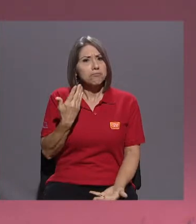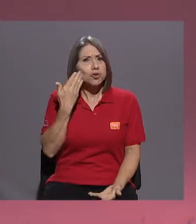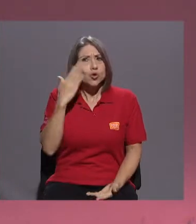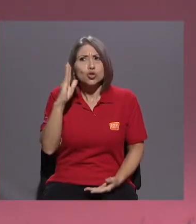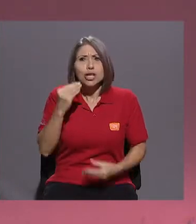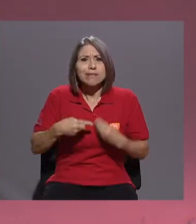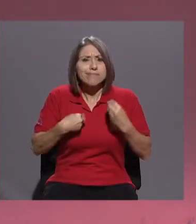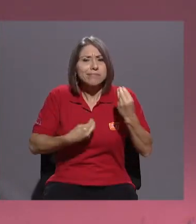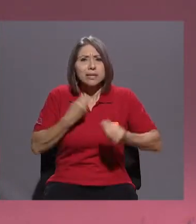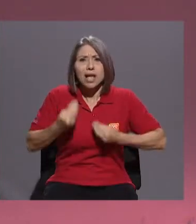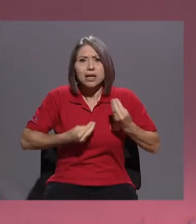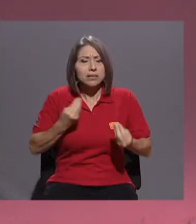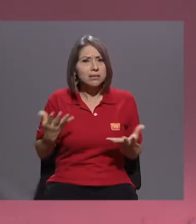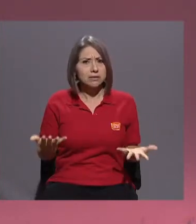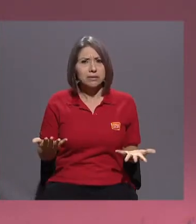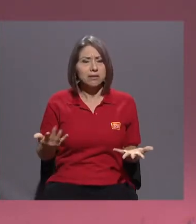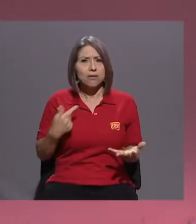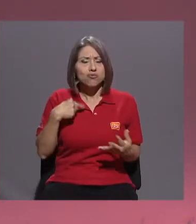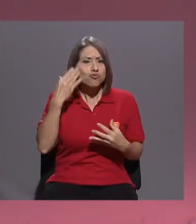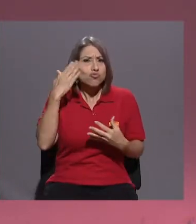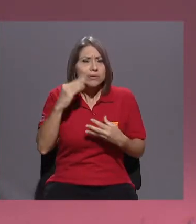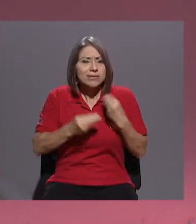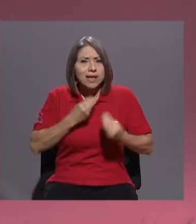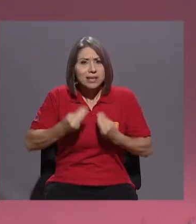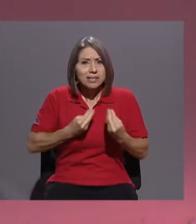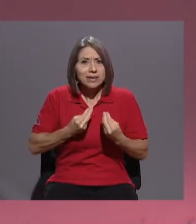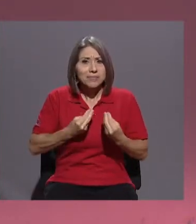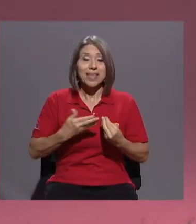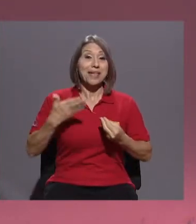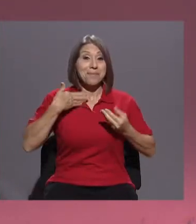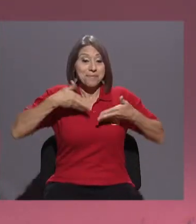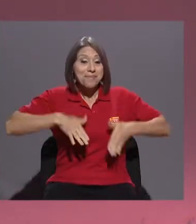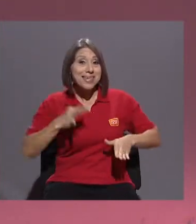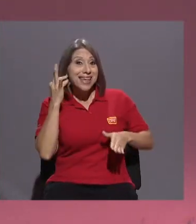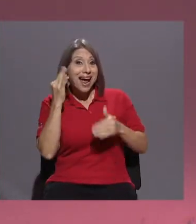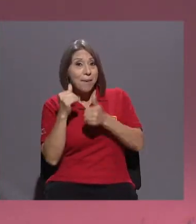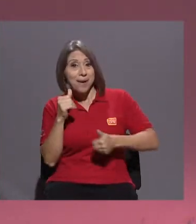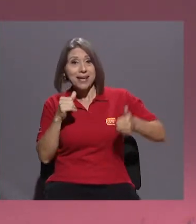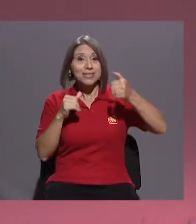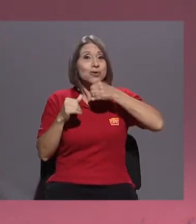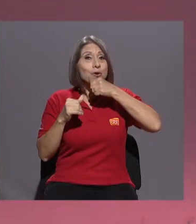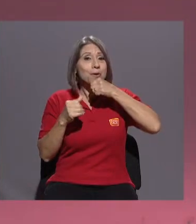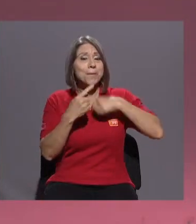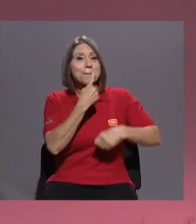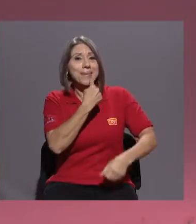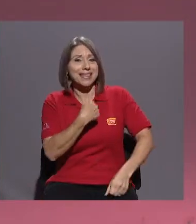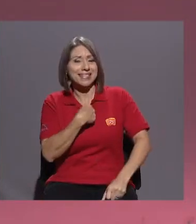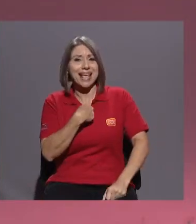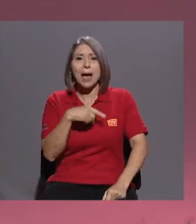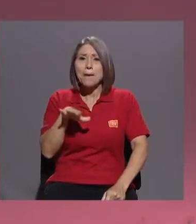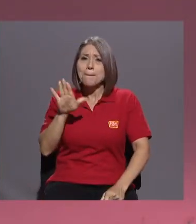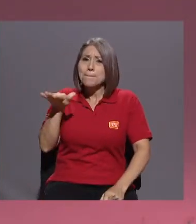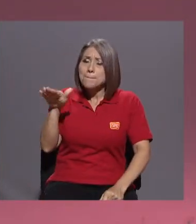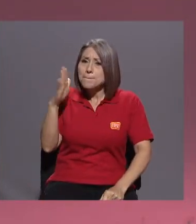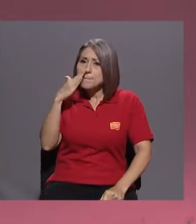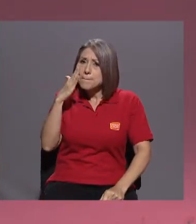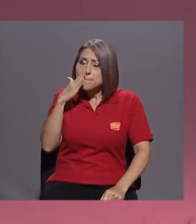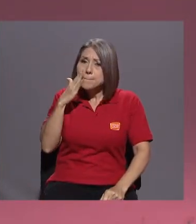No sé No sé qué hacer No sé qué hacer Cuando Mi hija me decía La mayor Ma dice